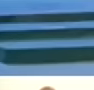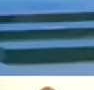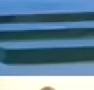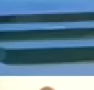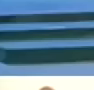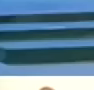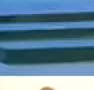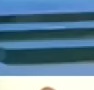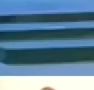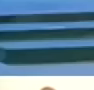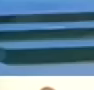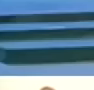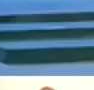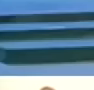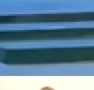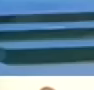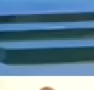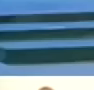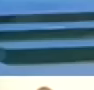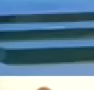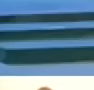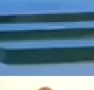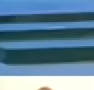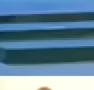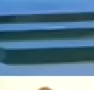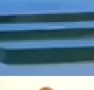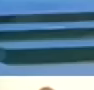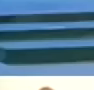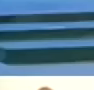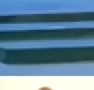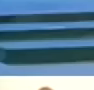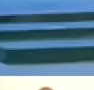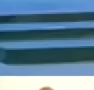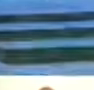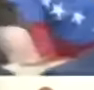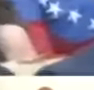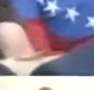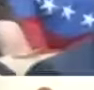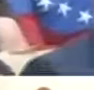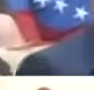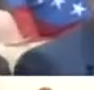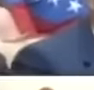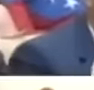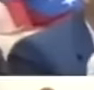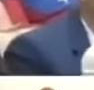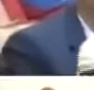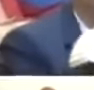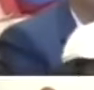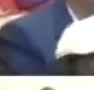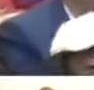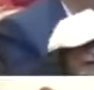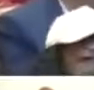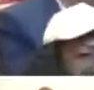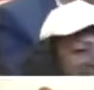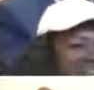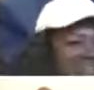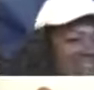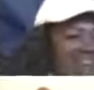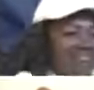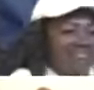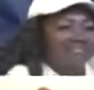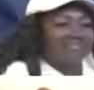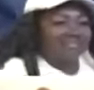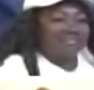29 de noviembre del año 2023 para activar la poderosa maquinaria